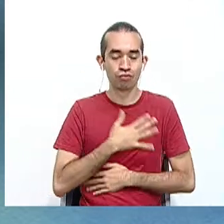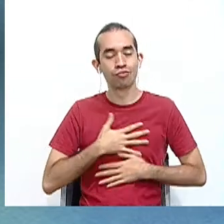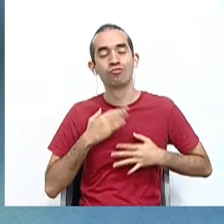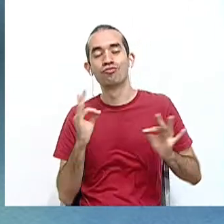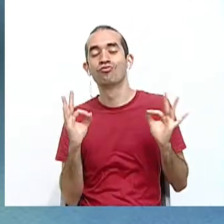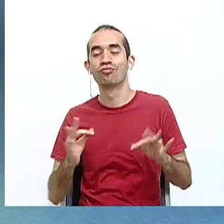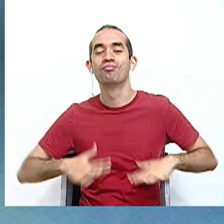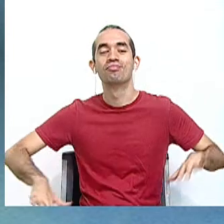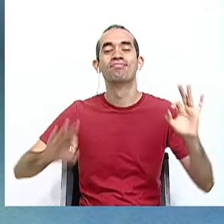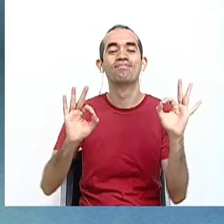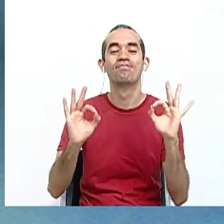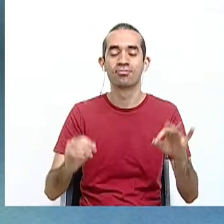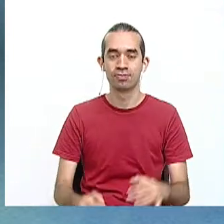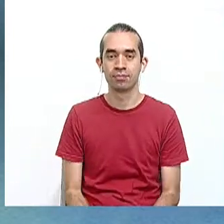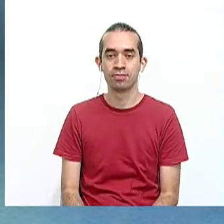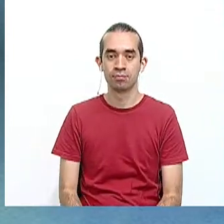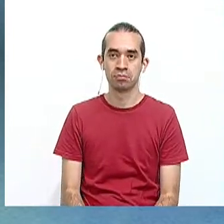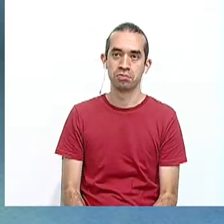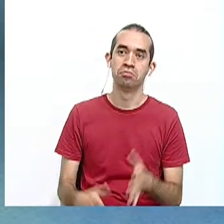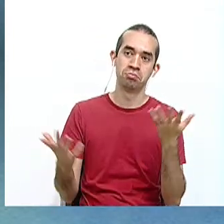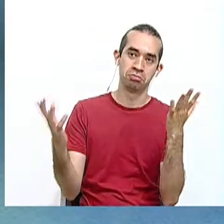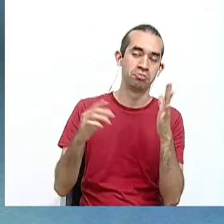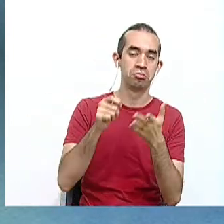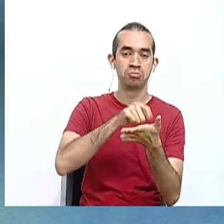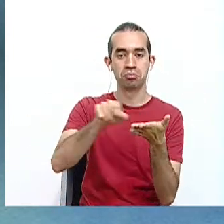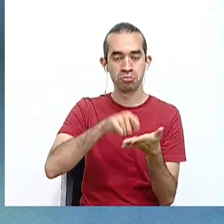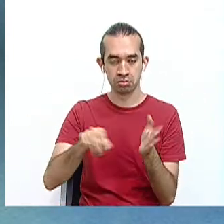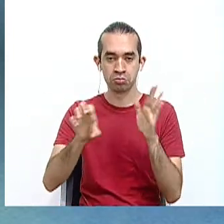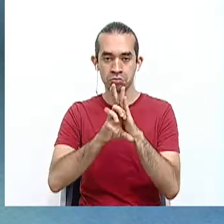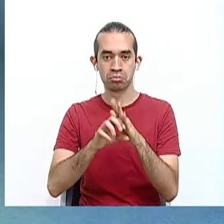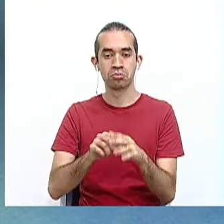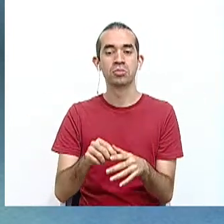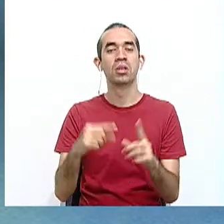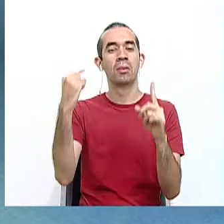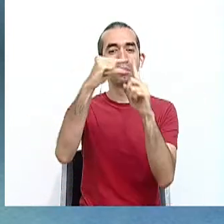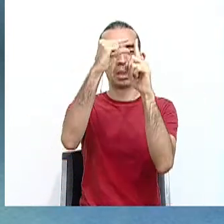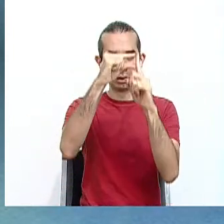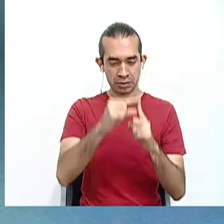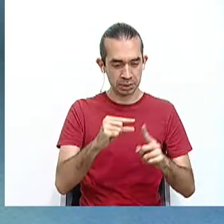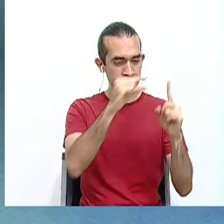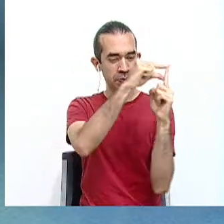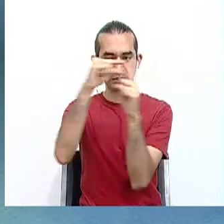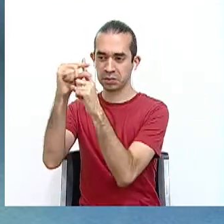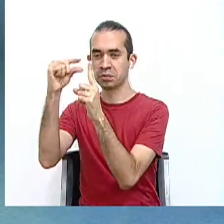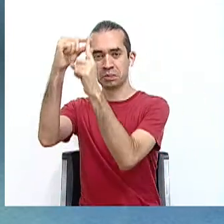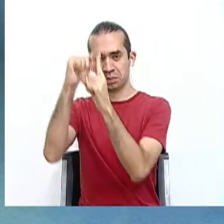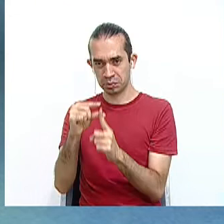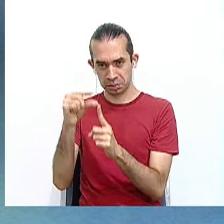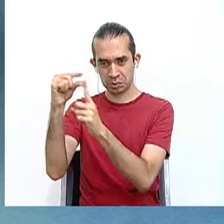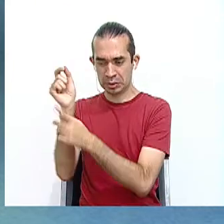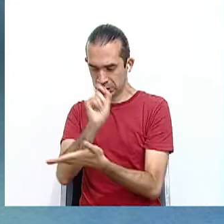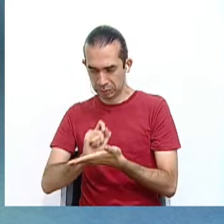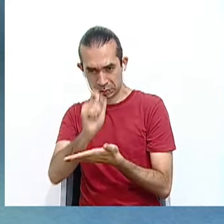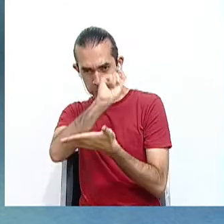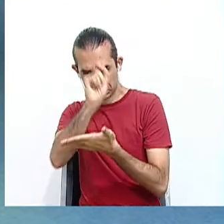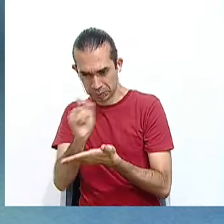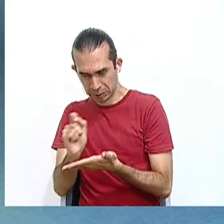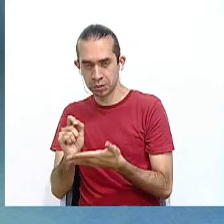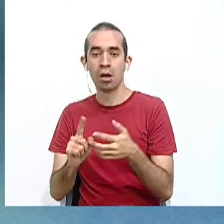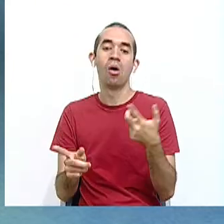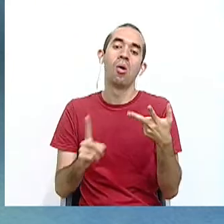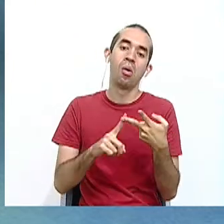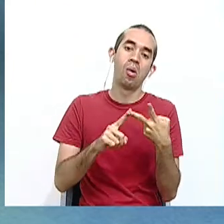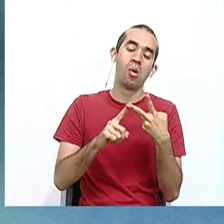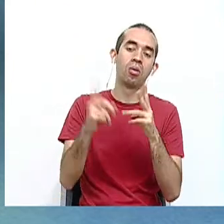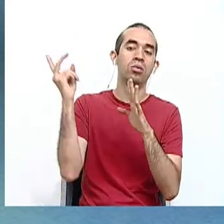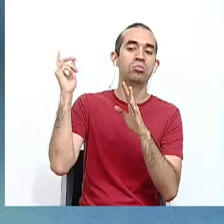provocar esparcimiento. Lo vemos en textos escritos como los crucigramas o también en presentaciones sobre el cine o